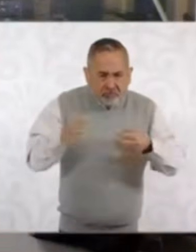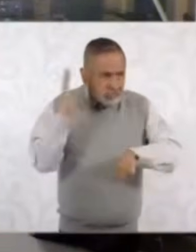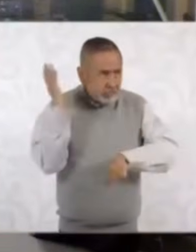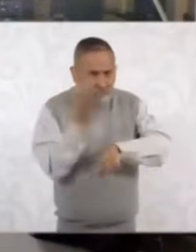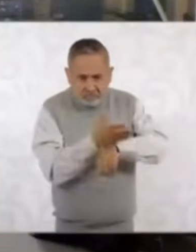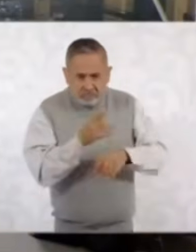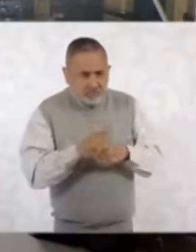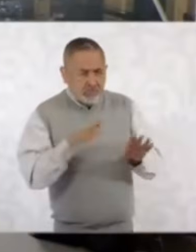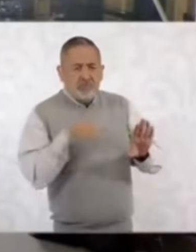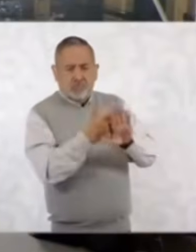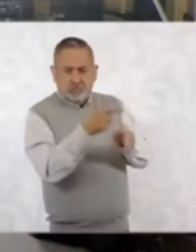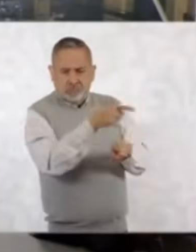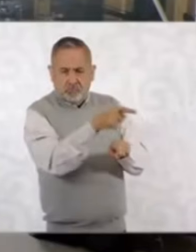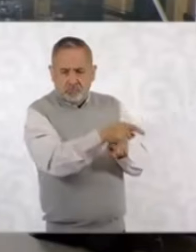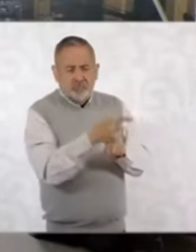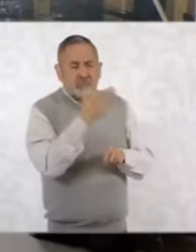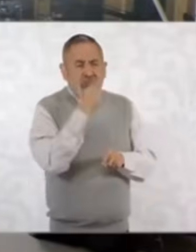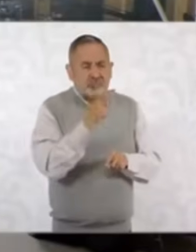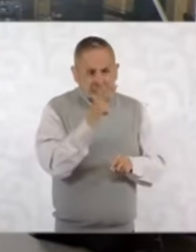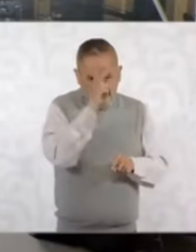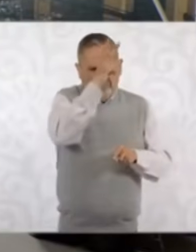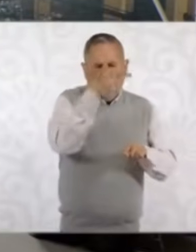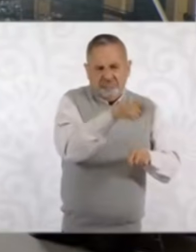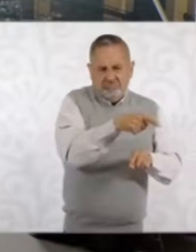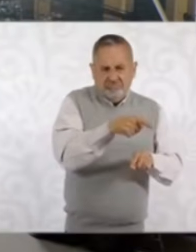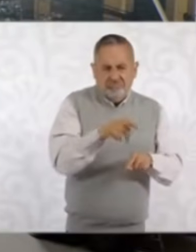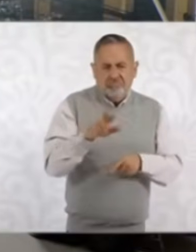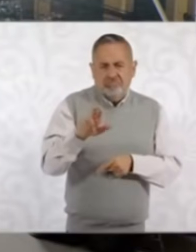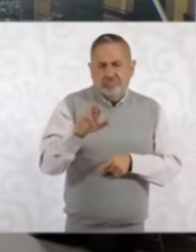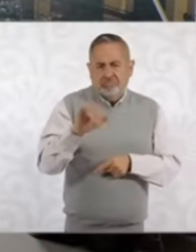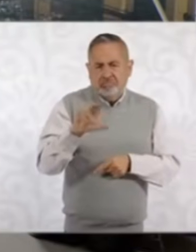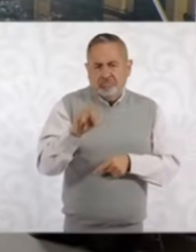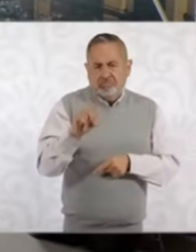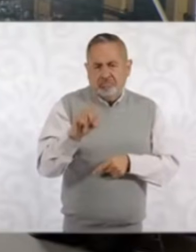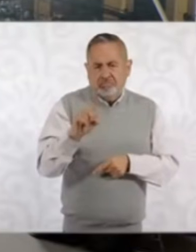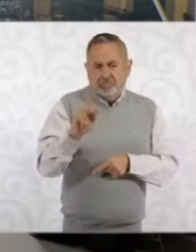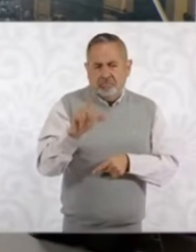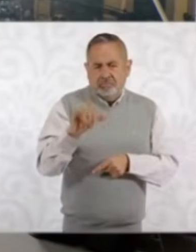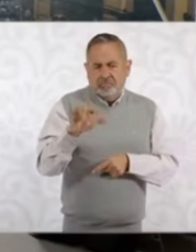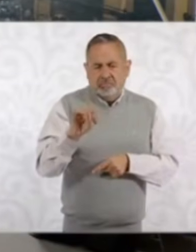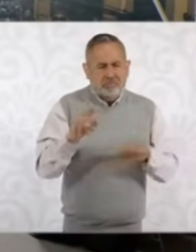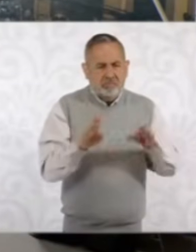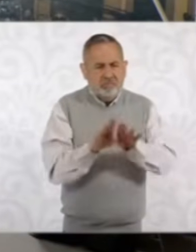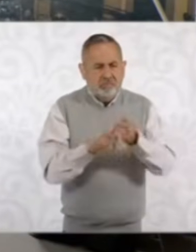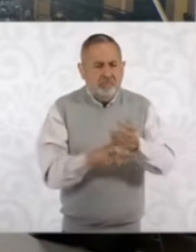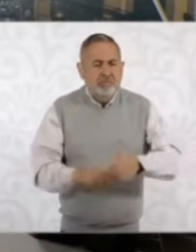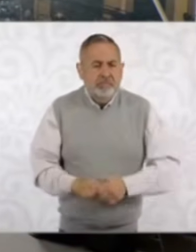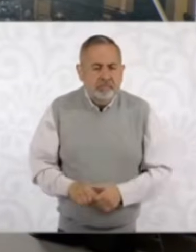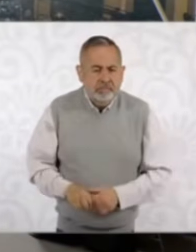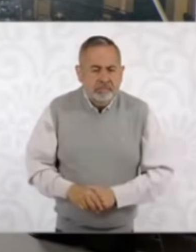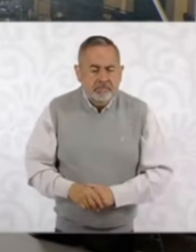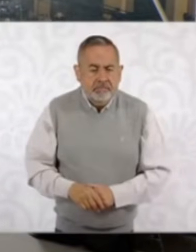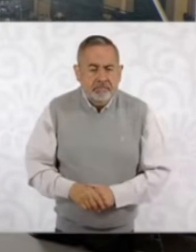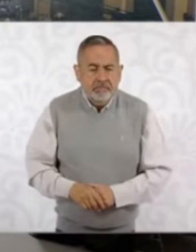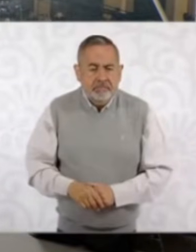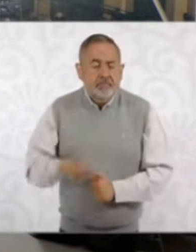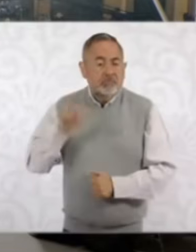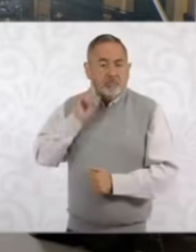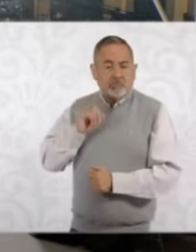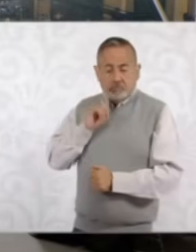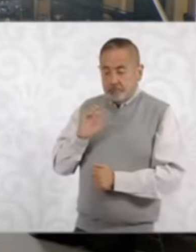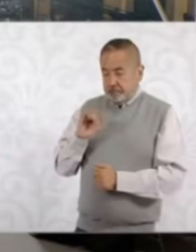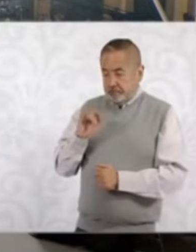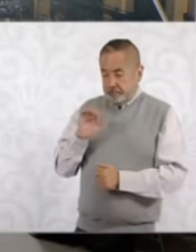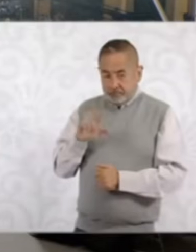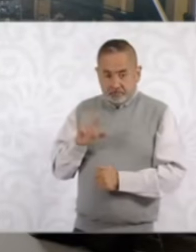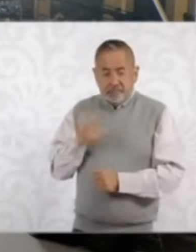acción en contra de el violentador de nombre Ricardo Salinas Pliego? Bueno, es un buen ejemplo de por qué es importante el trabajo con